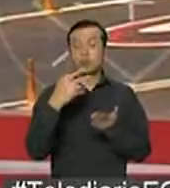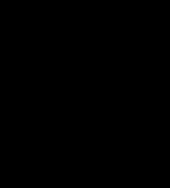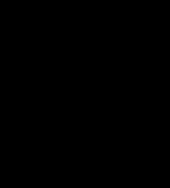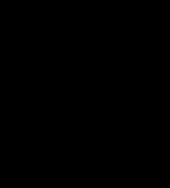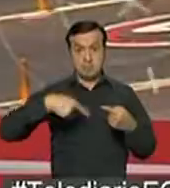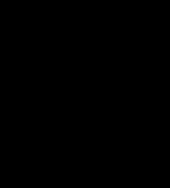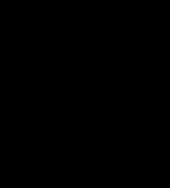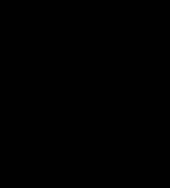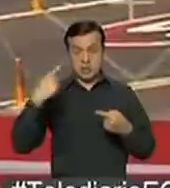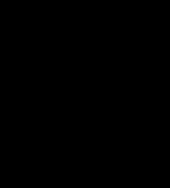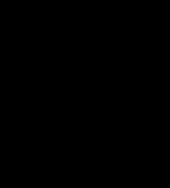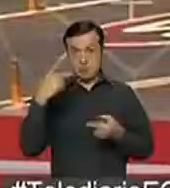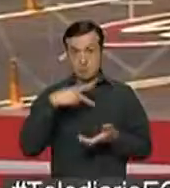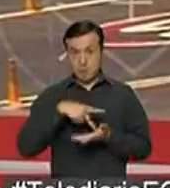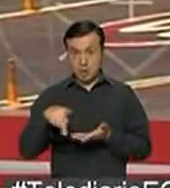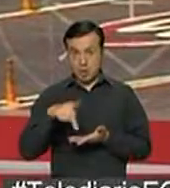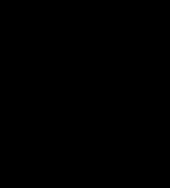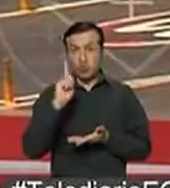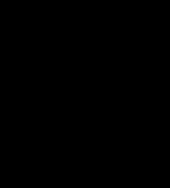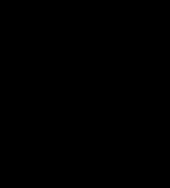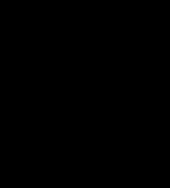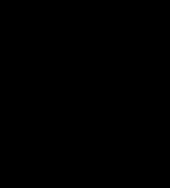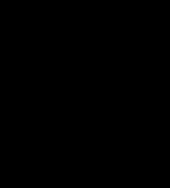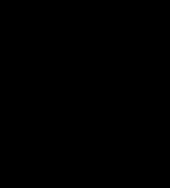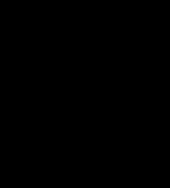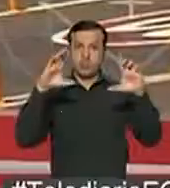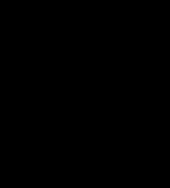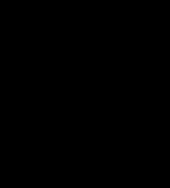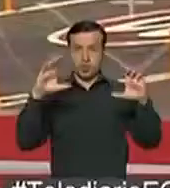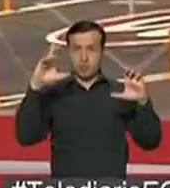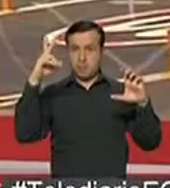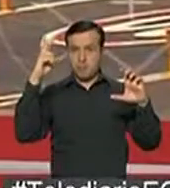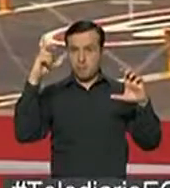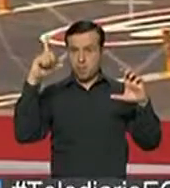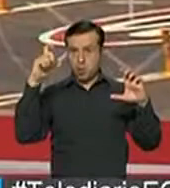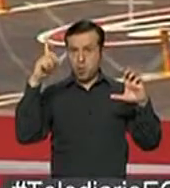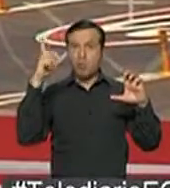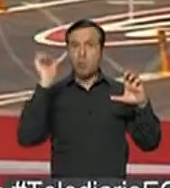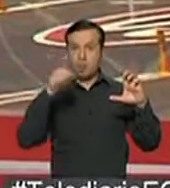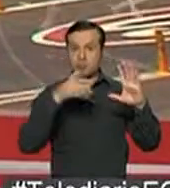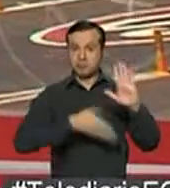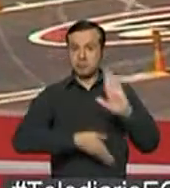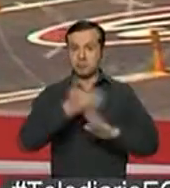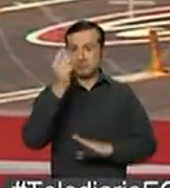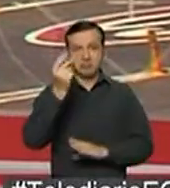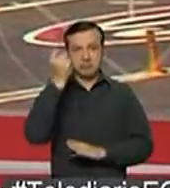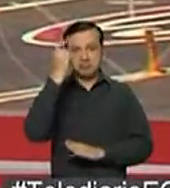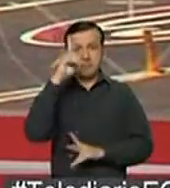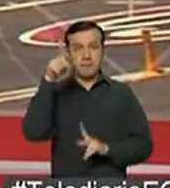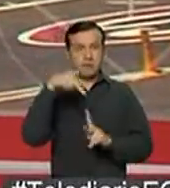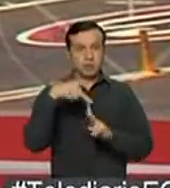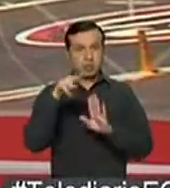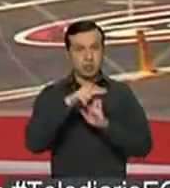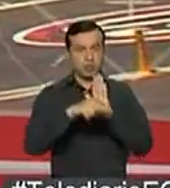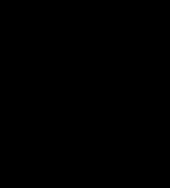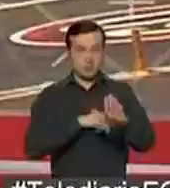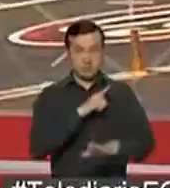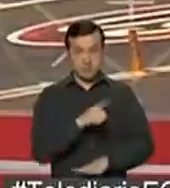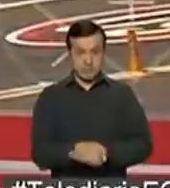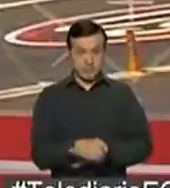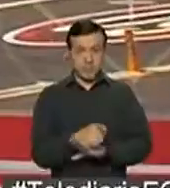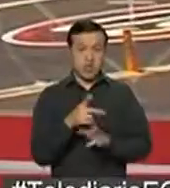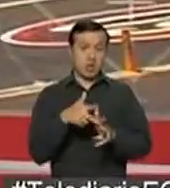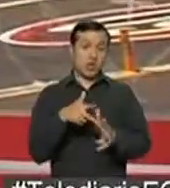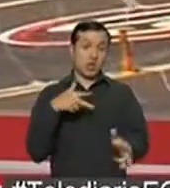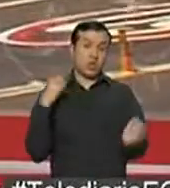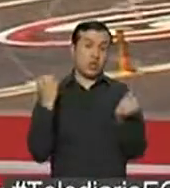peaje que estableció su ordenanza de la prefectura de Pichincha. La medida permitirá